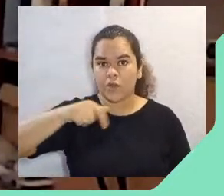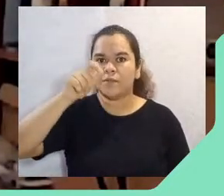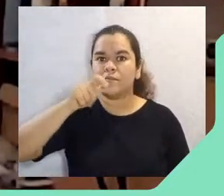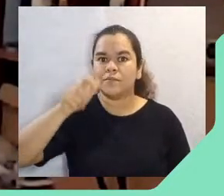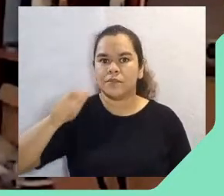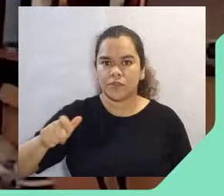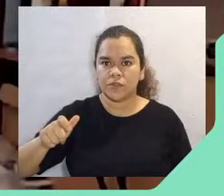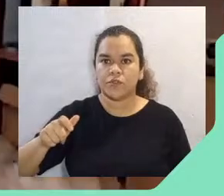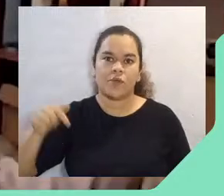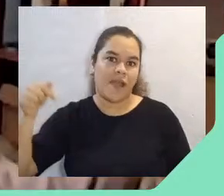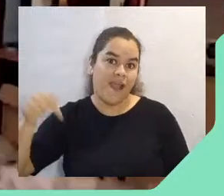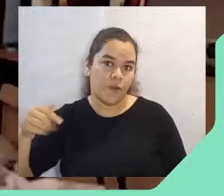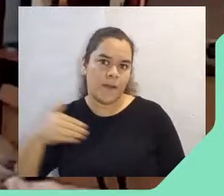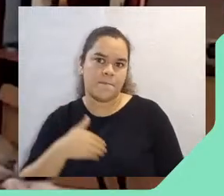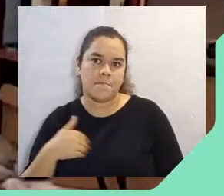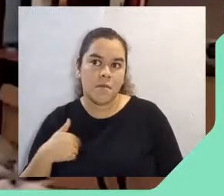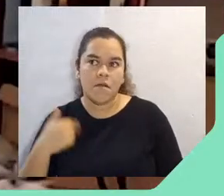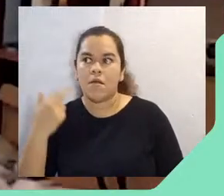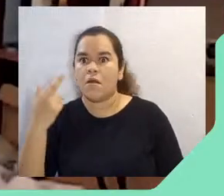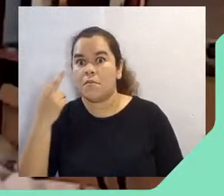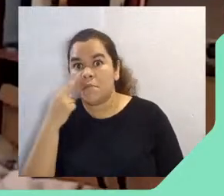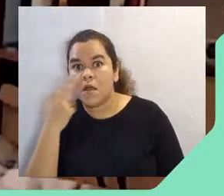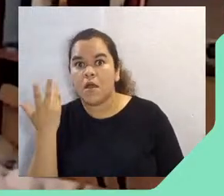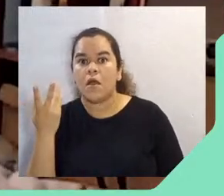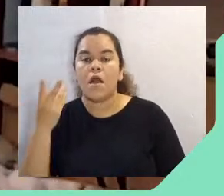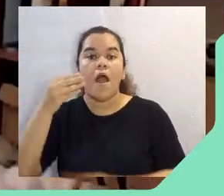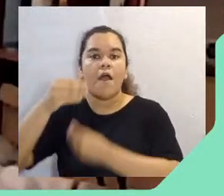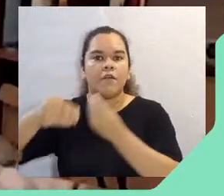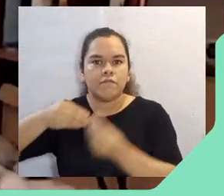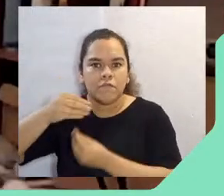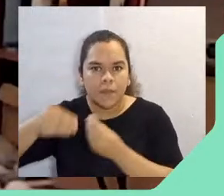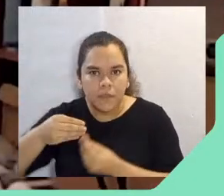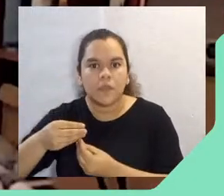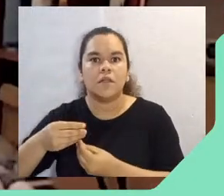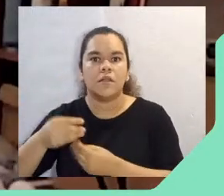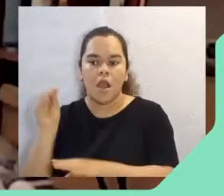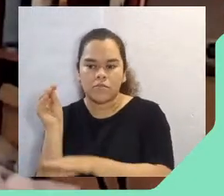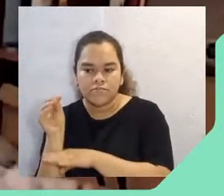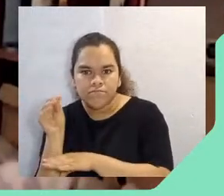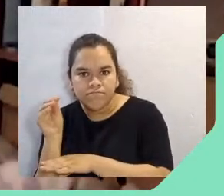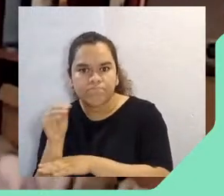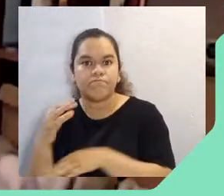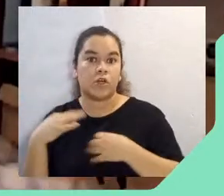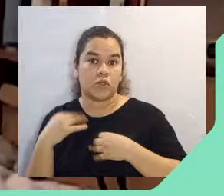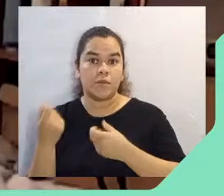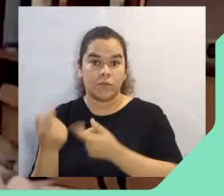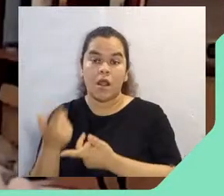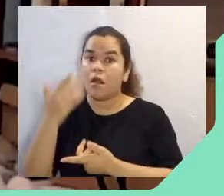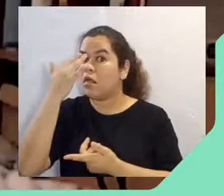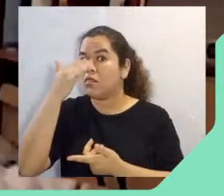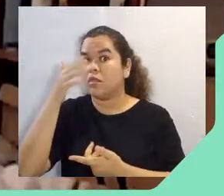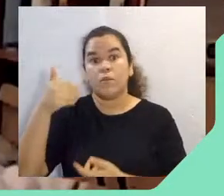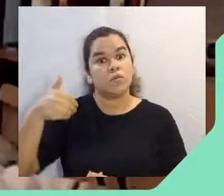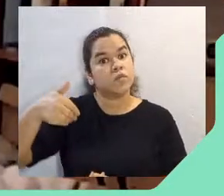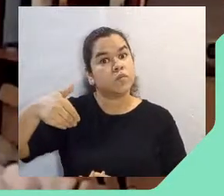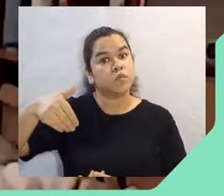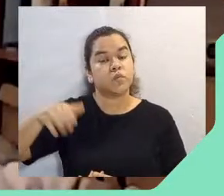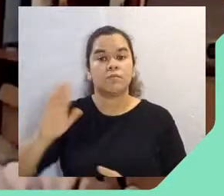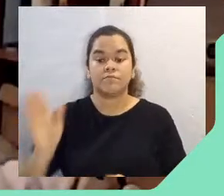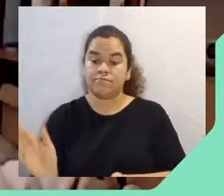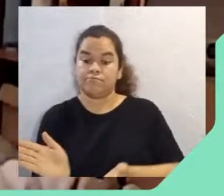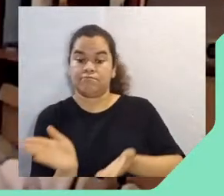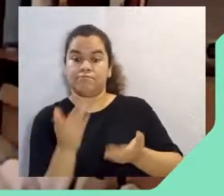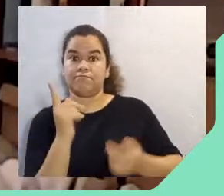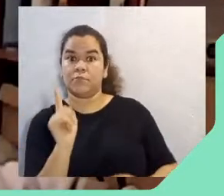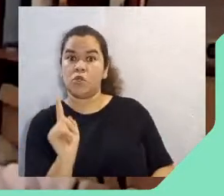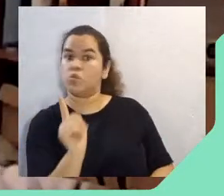las que le dan de comer, las que los abrigan, las que les compran la ropa, en algún momento lo van a dejar de hacer, por simple